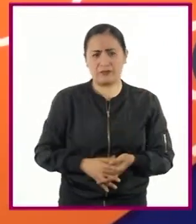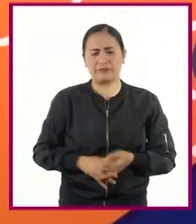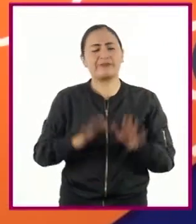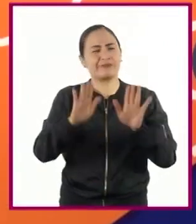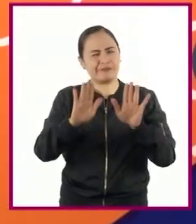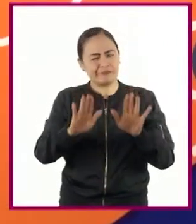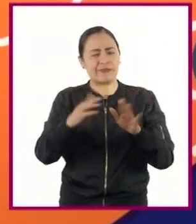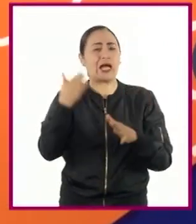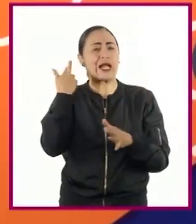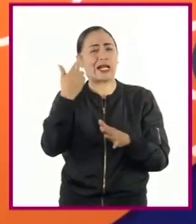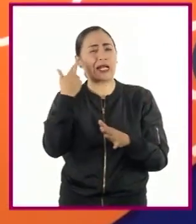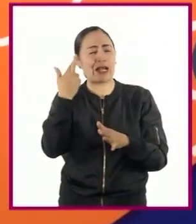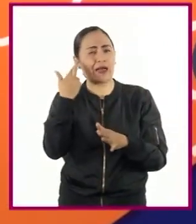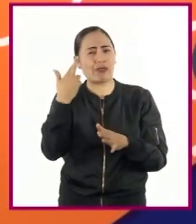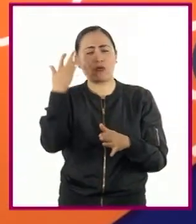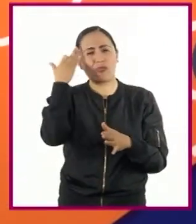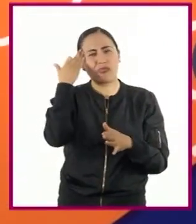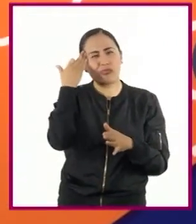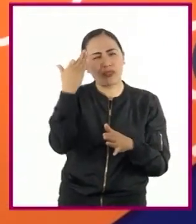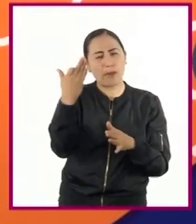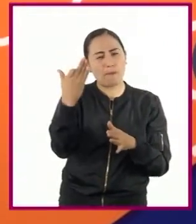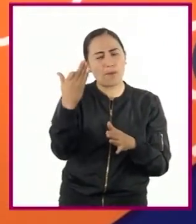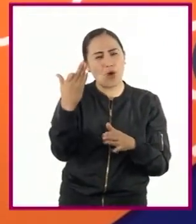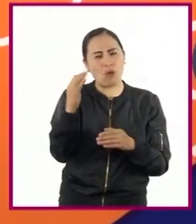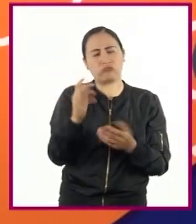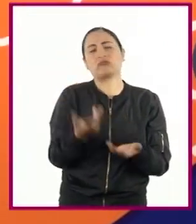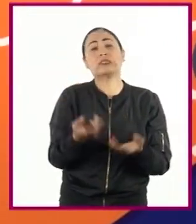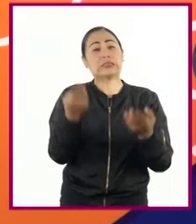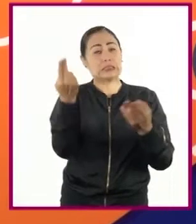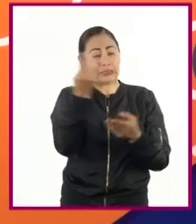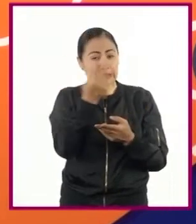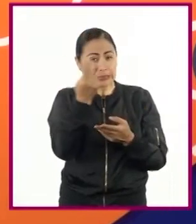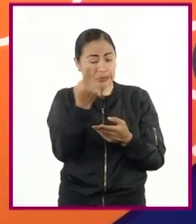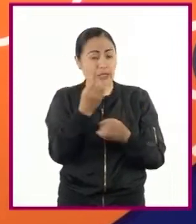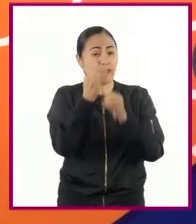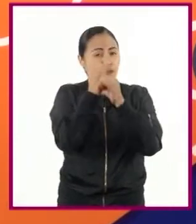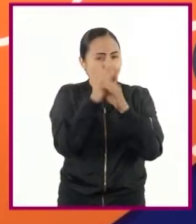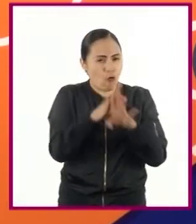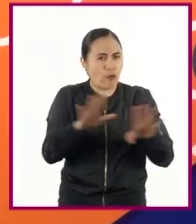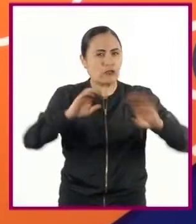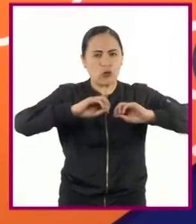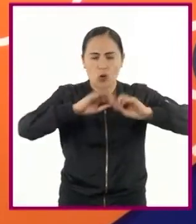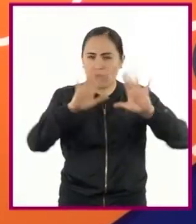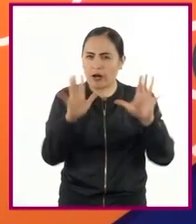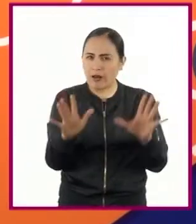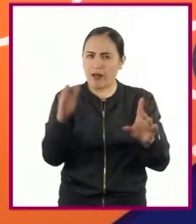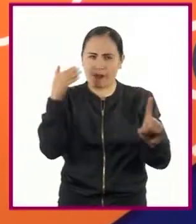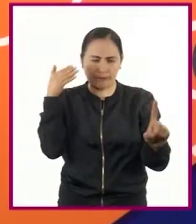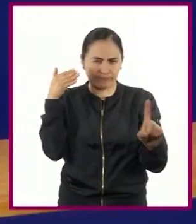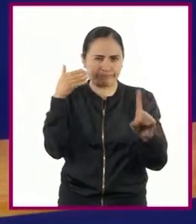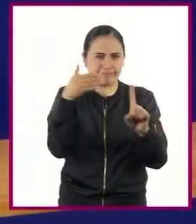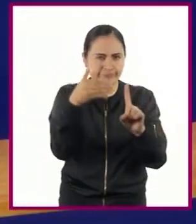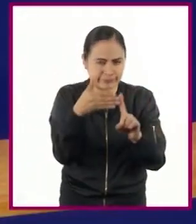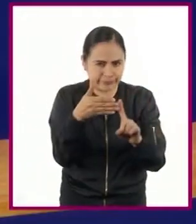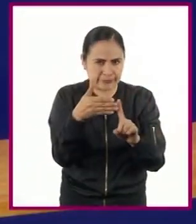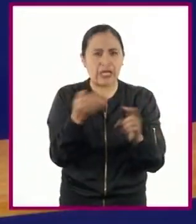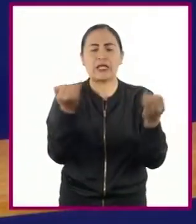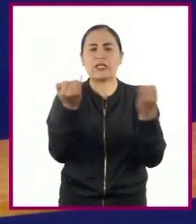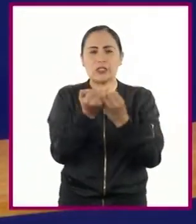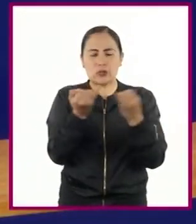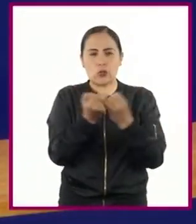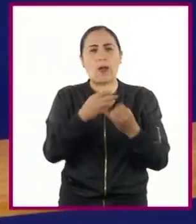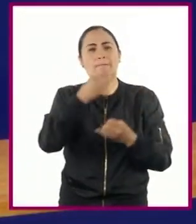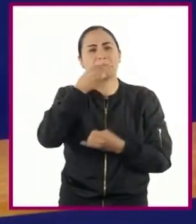un factor fundamental, por lo que la información debe ser lo más clara, precisa y, sobre todo, mencionar lo